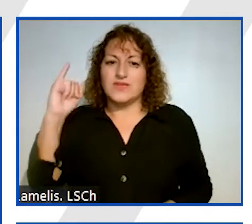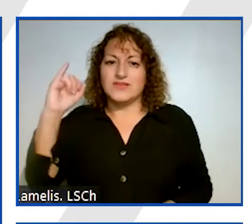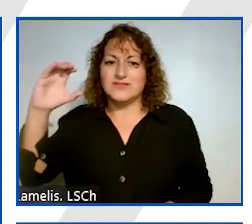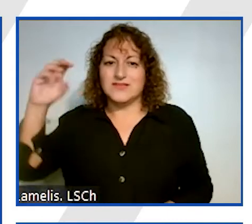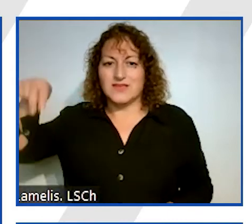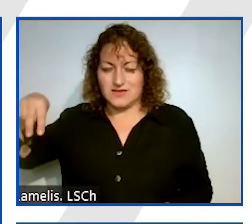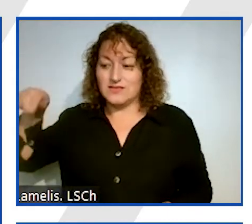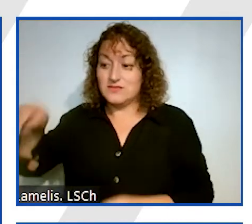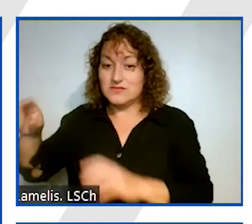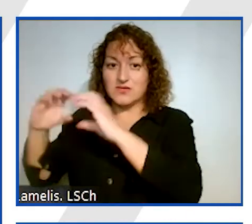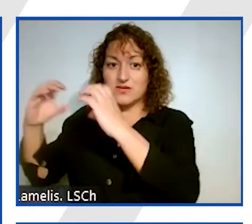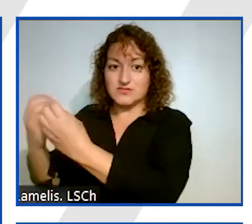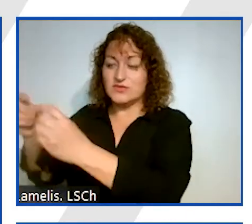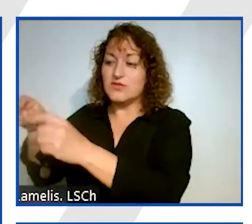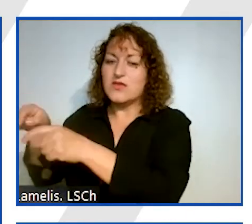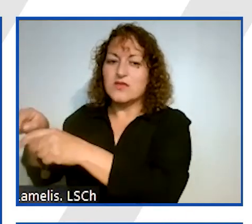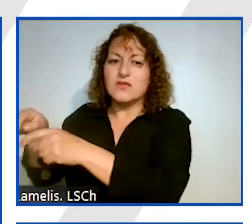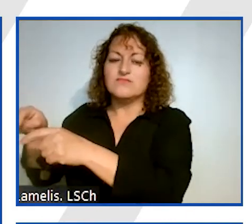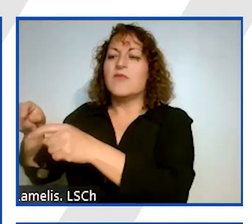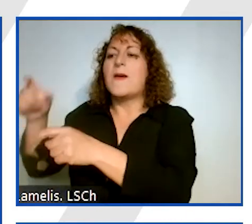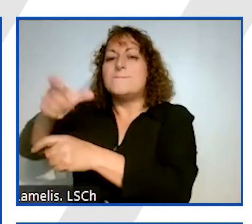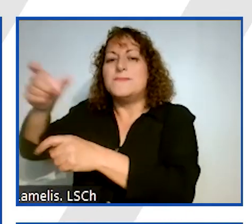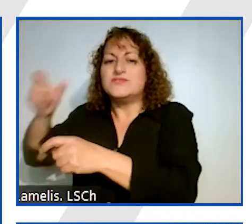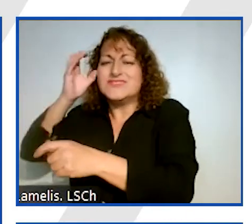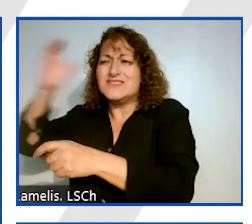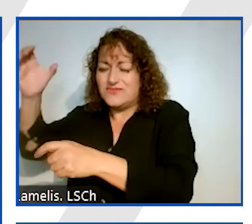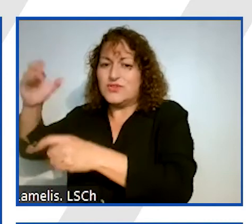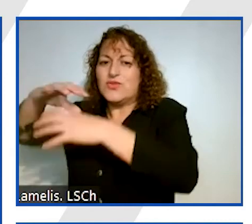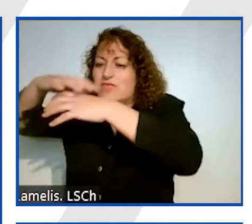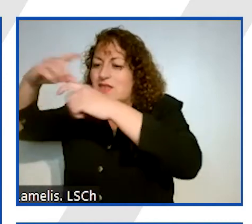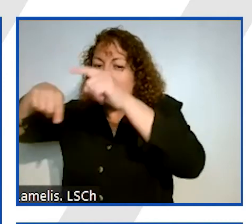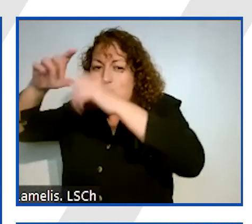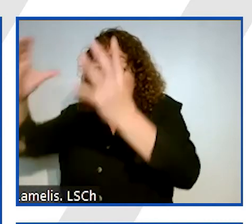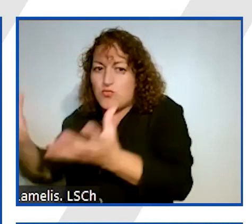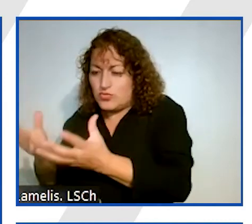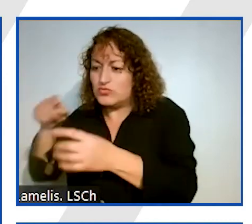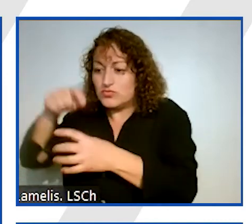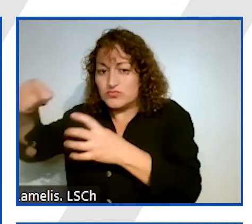esta organización agrupa científicos de todo el mundo que se encargan simplemente de encontrar,